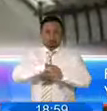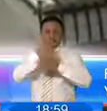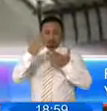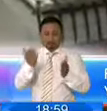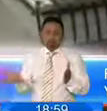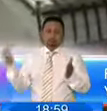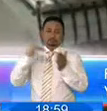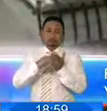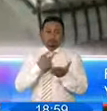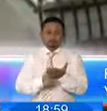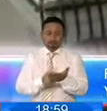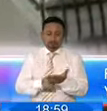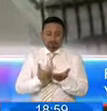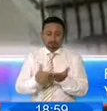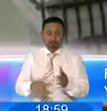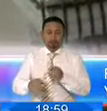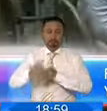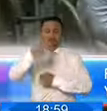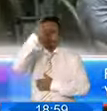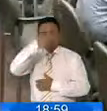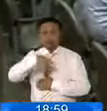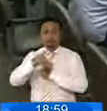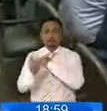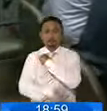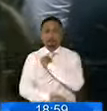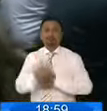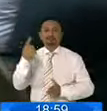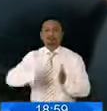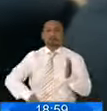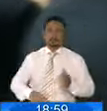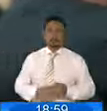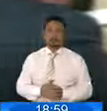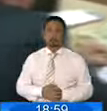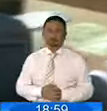cuando dé lectura a la sentencia, informó Héctor Romero.